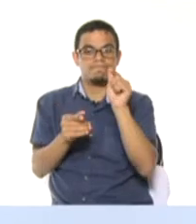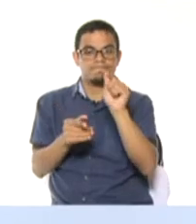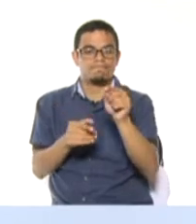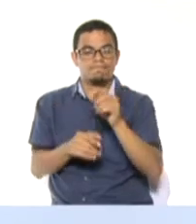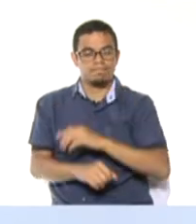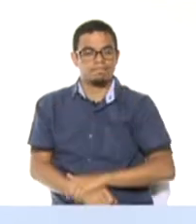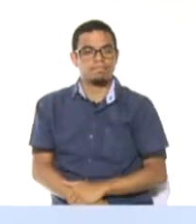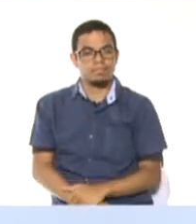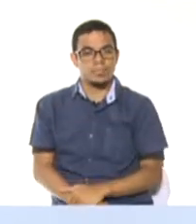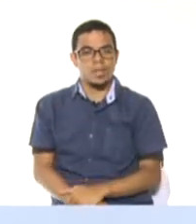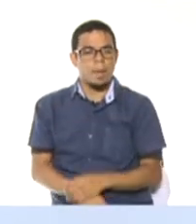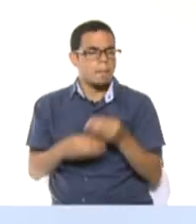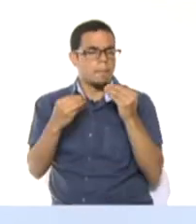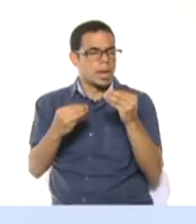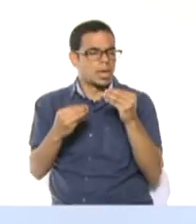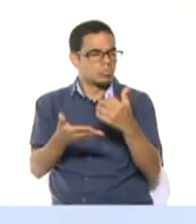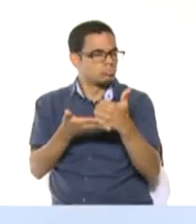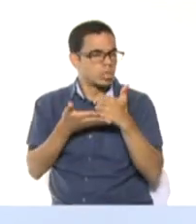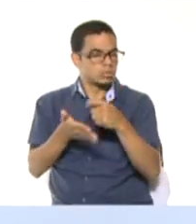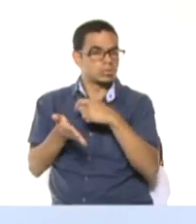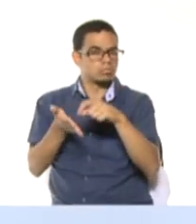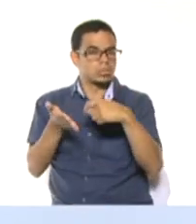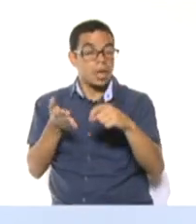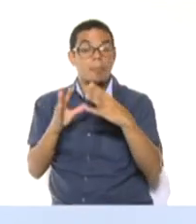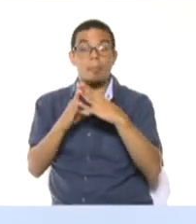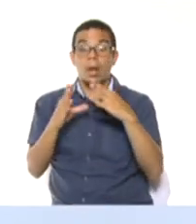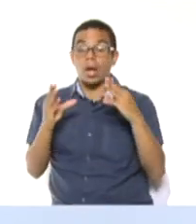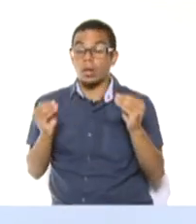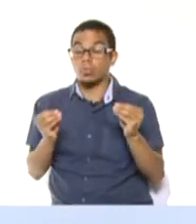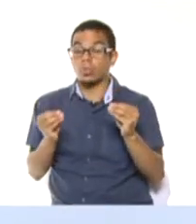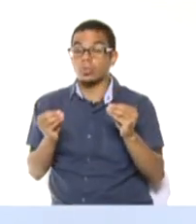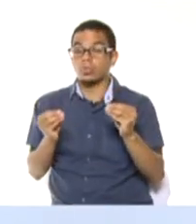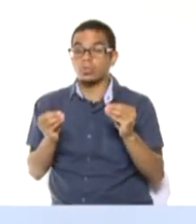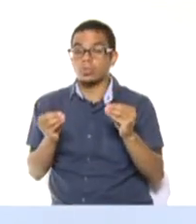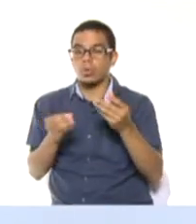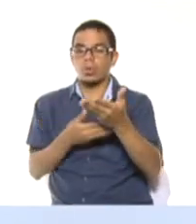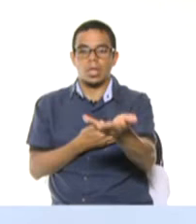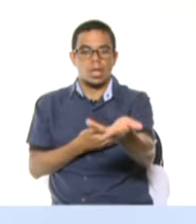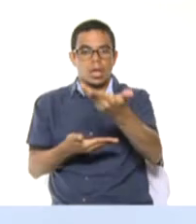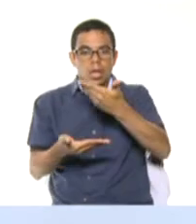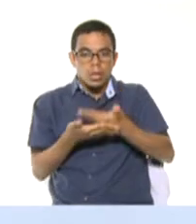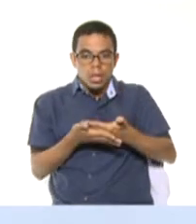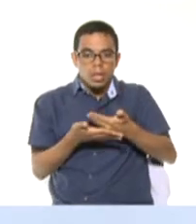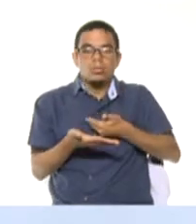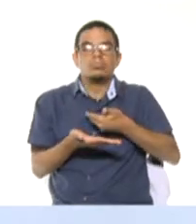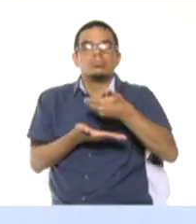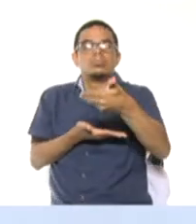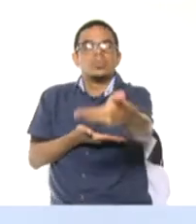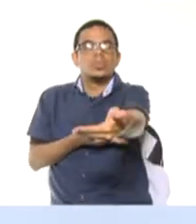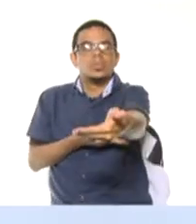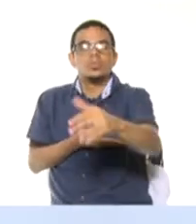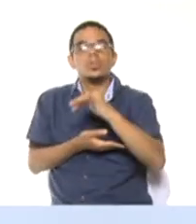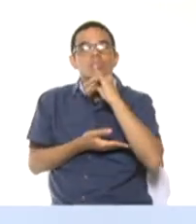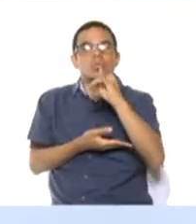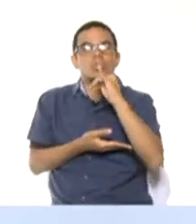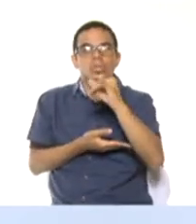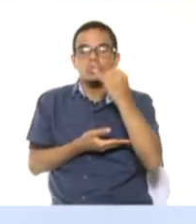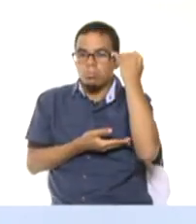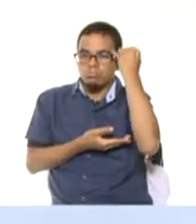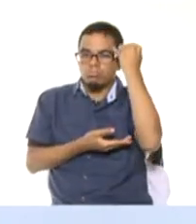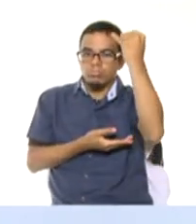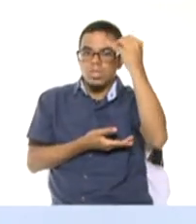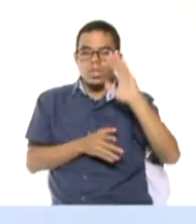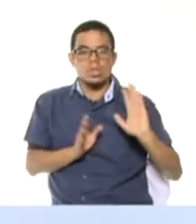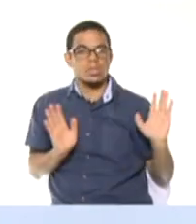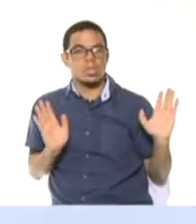presente. ¿Para qué nos sirve la escritura? Para todo lo que tiene que ver el recibir información, el poder transmitir información